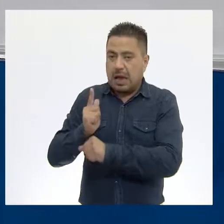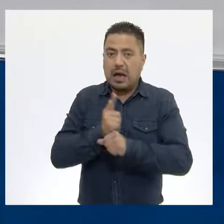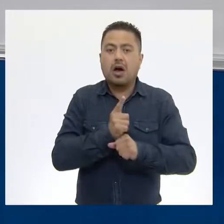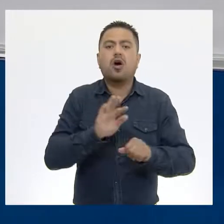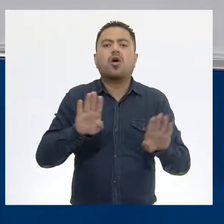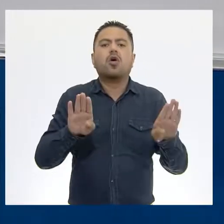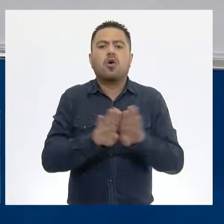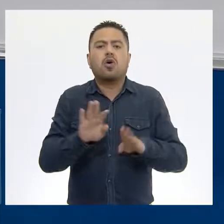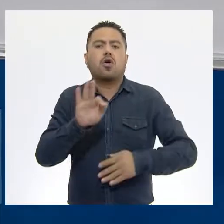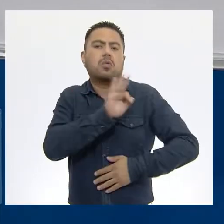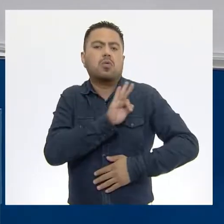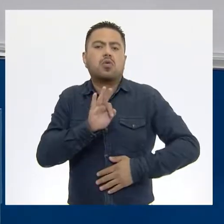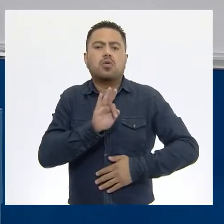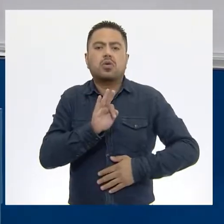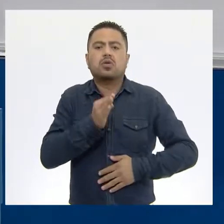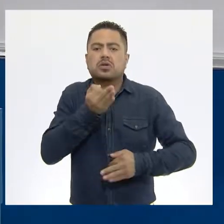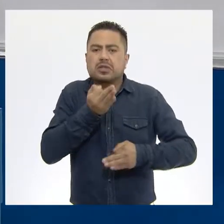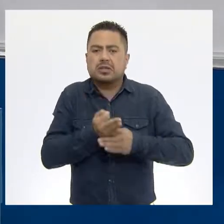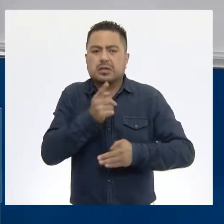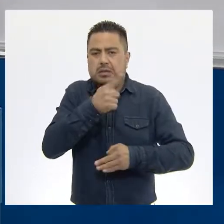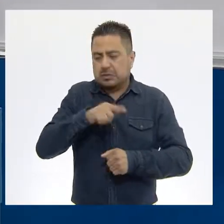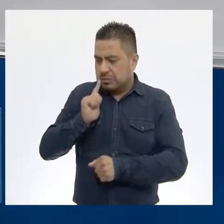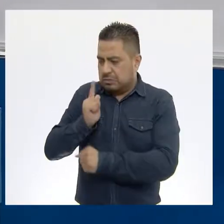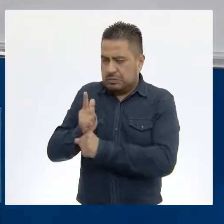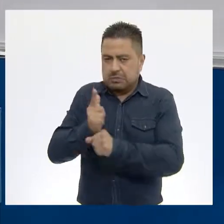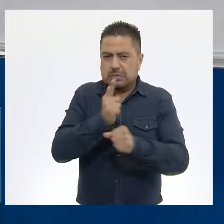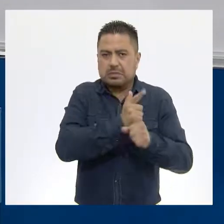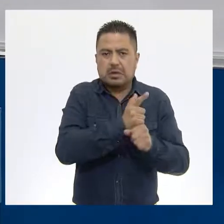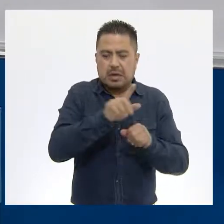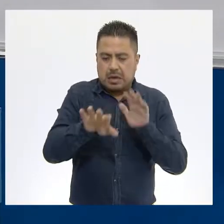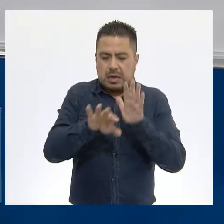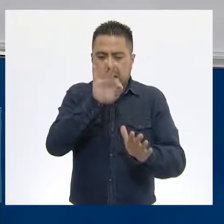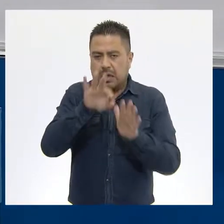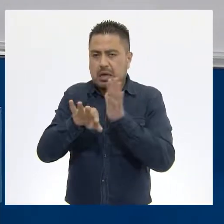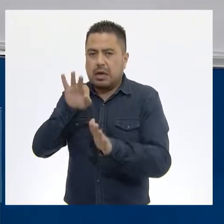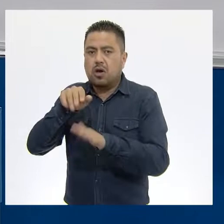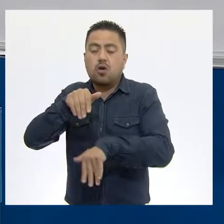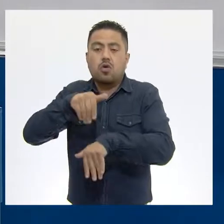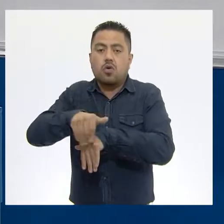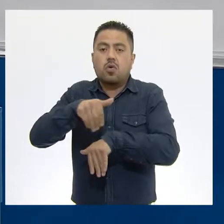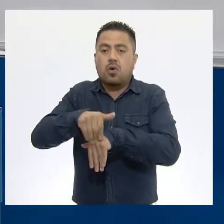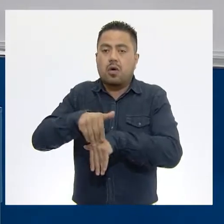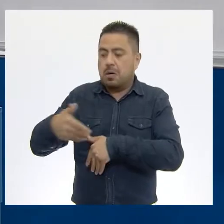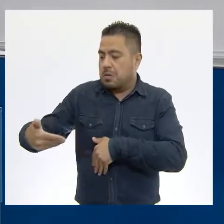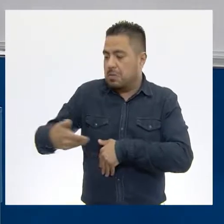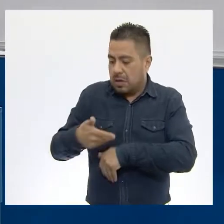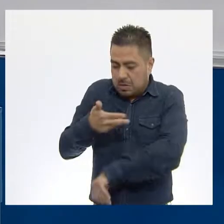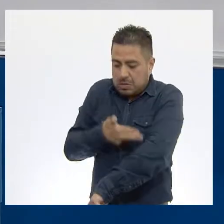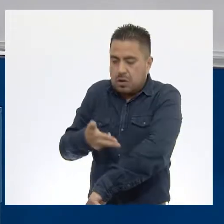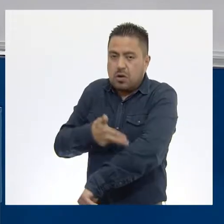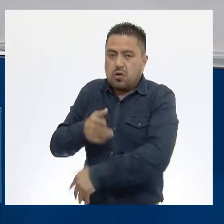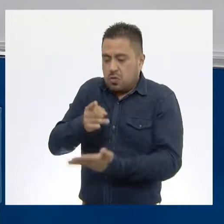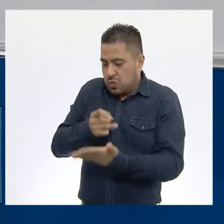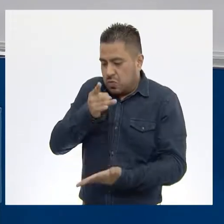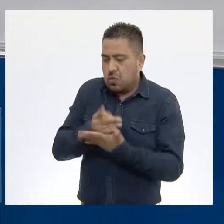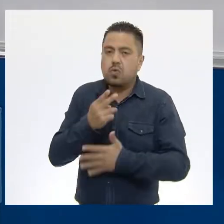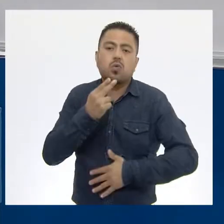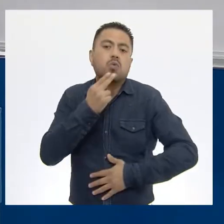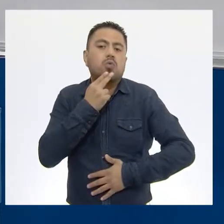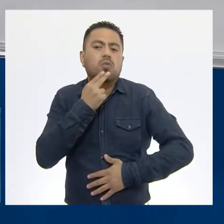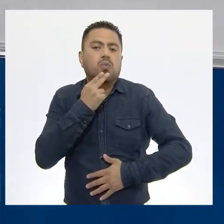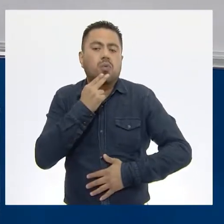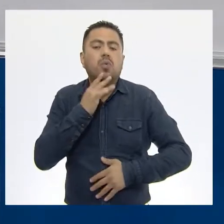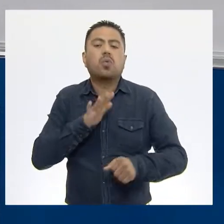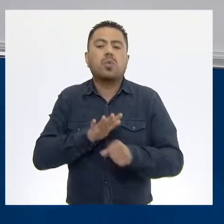pudimos nosotros identificar estos dos incisos o estos números que nos estaban solicitando únicamente utilizando